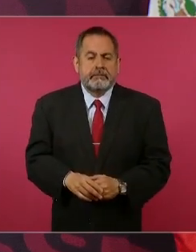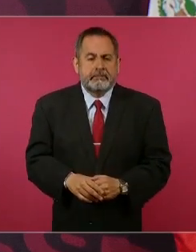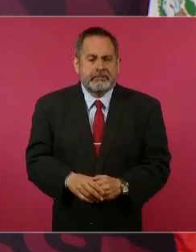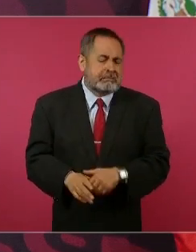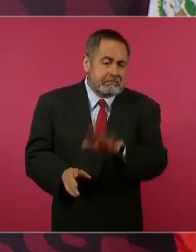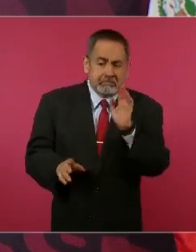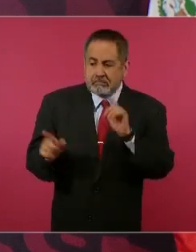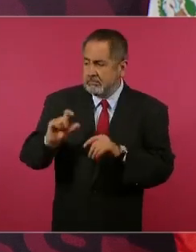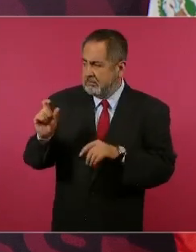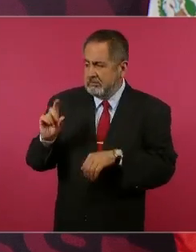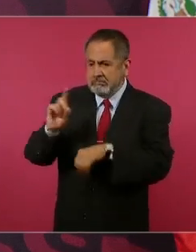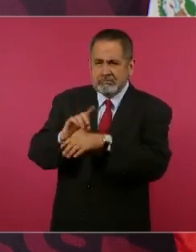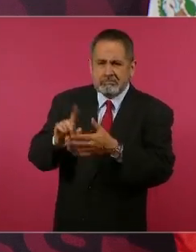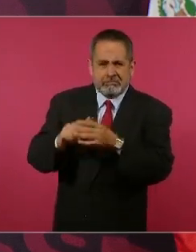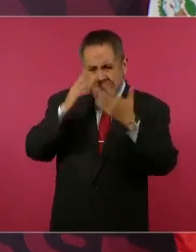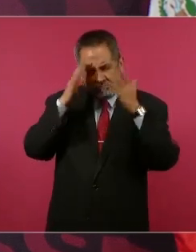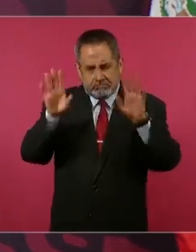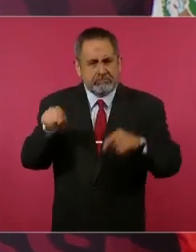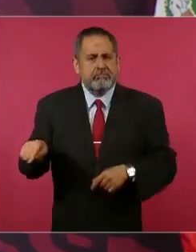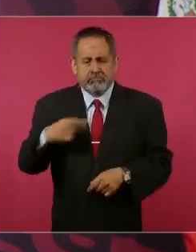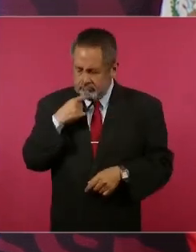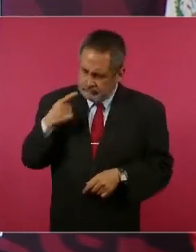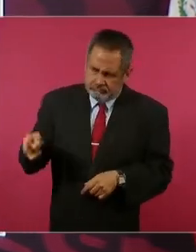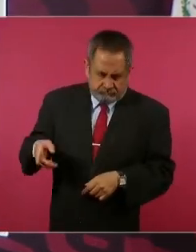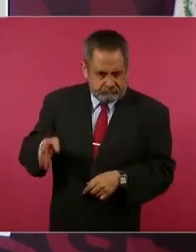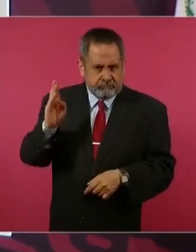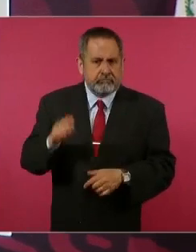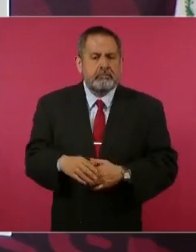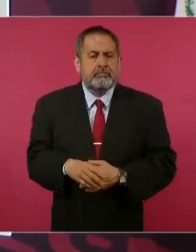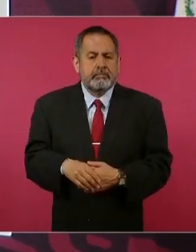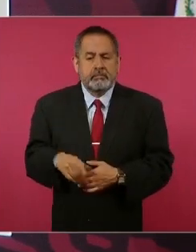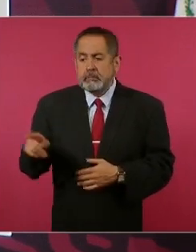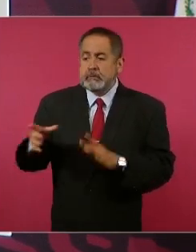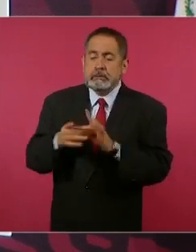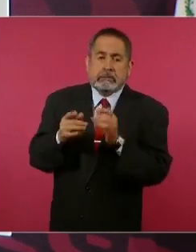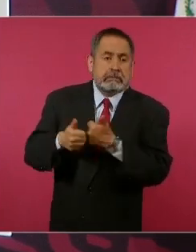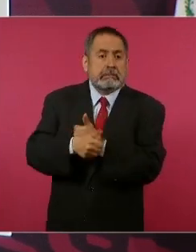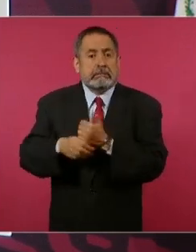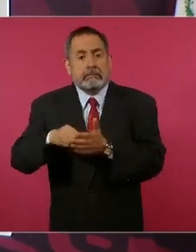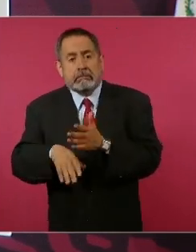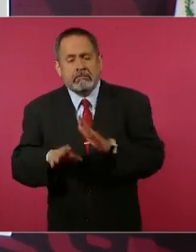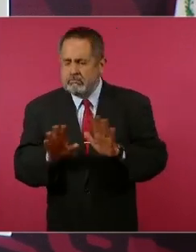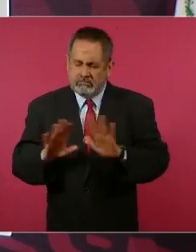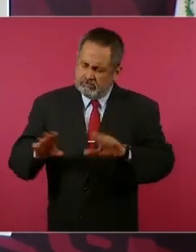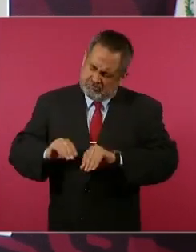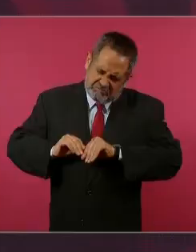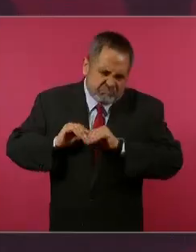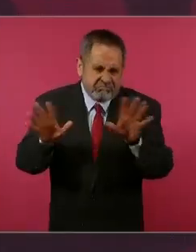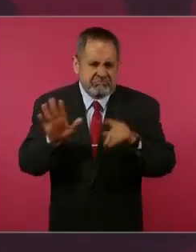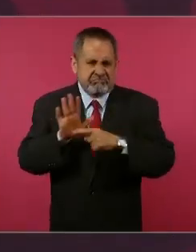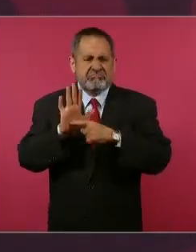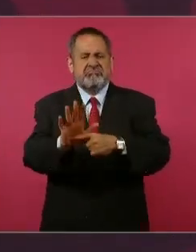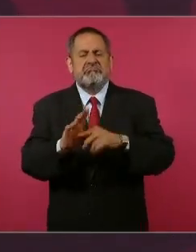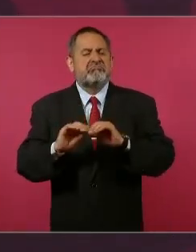No sé, ya, pero les dije, no dejen nada pendiente